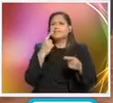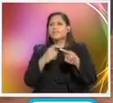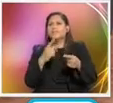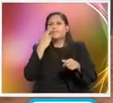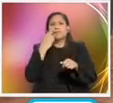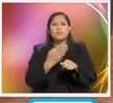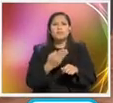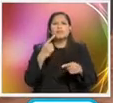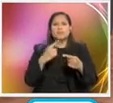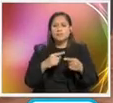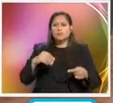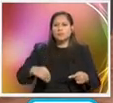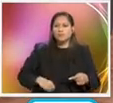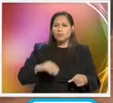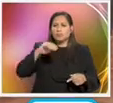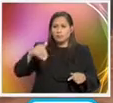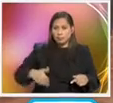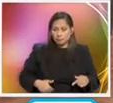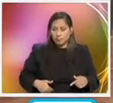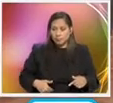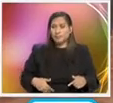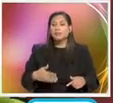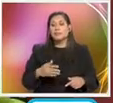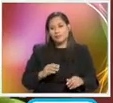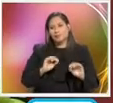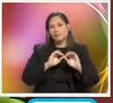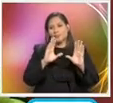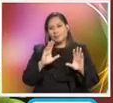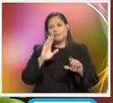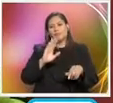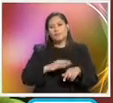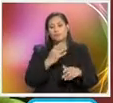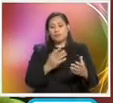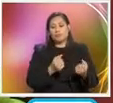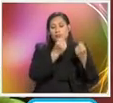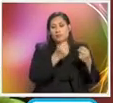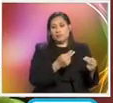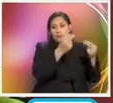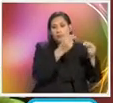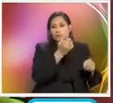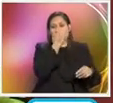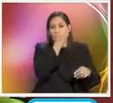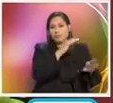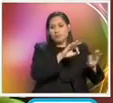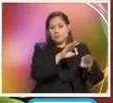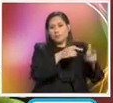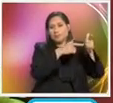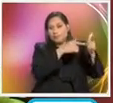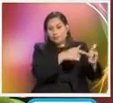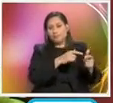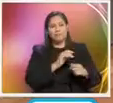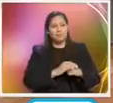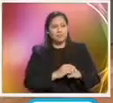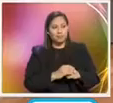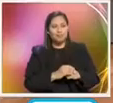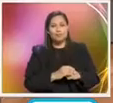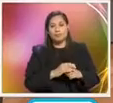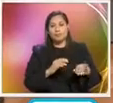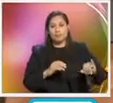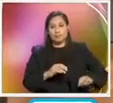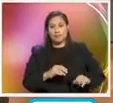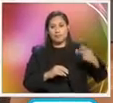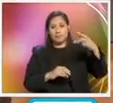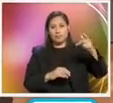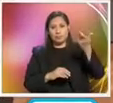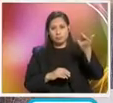los responsables de este accidente, obviamente pues por salvar su negocio y su claro, interés el prestigio, económico, ¿no?